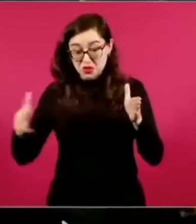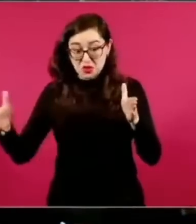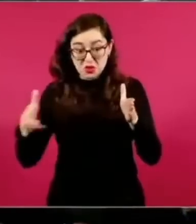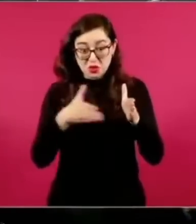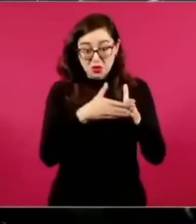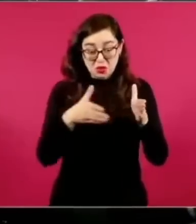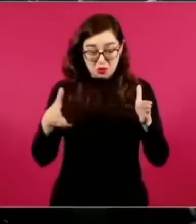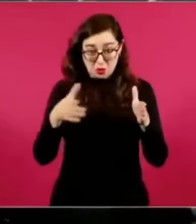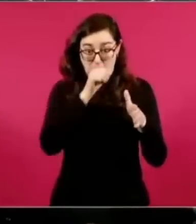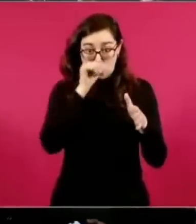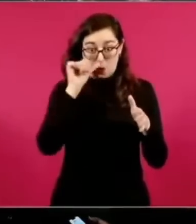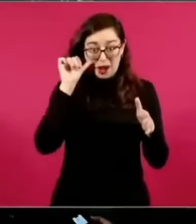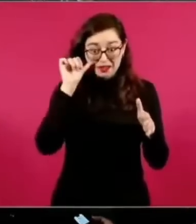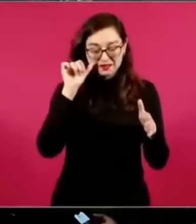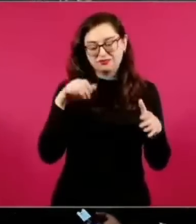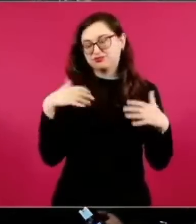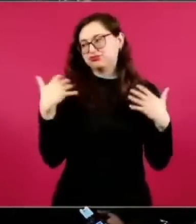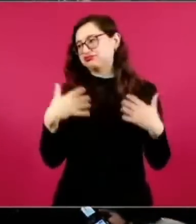que se